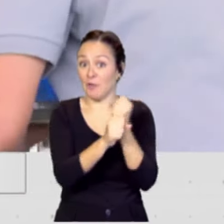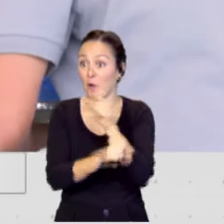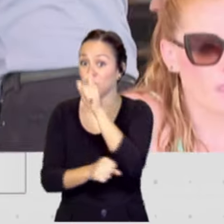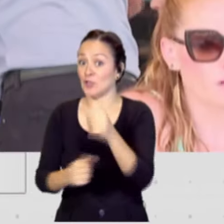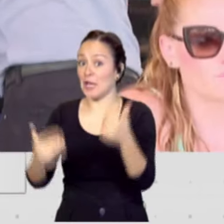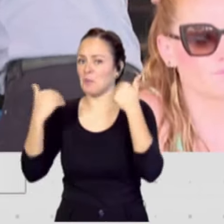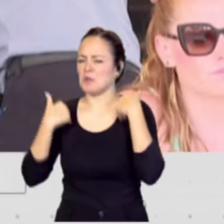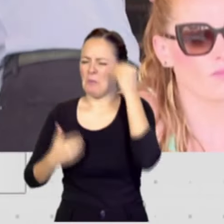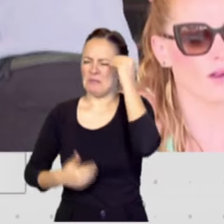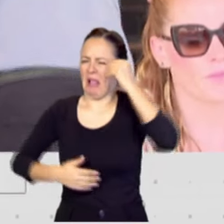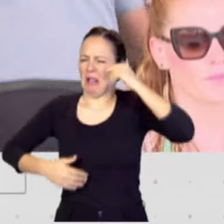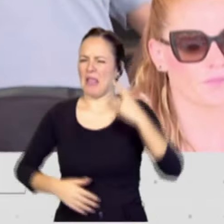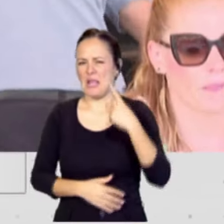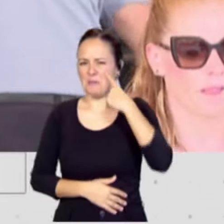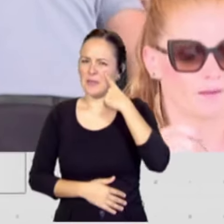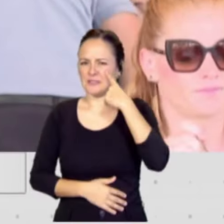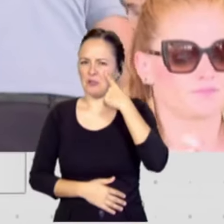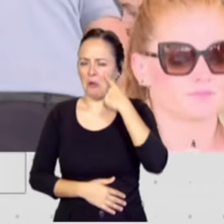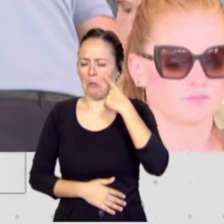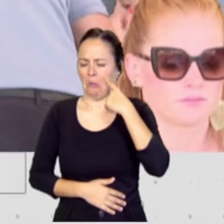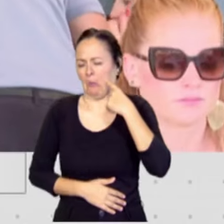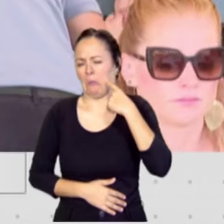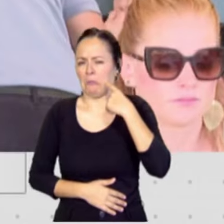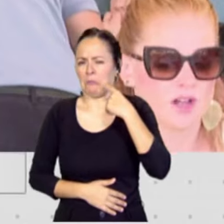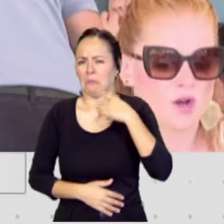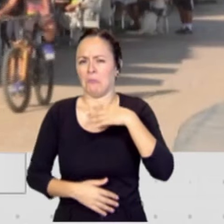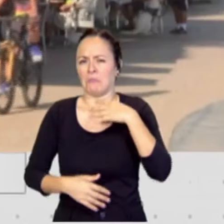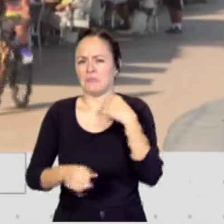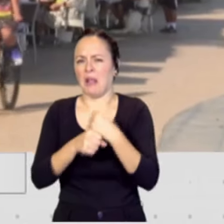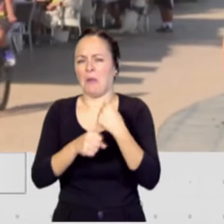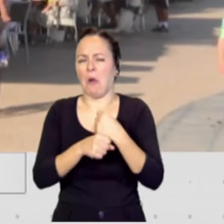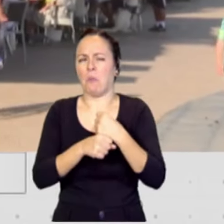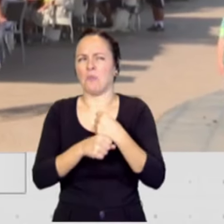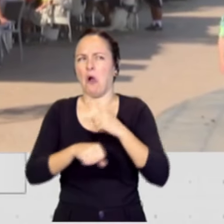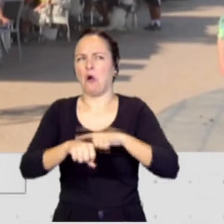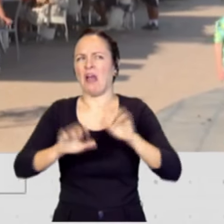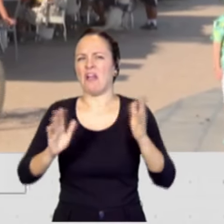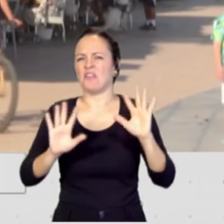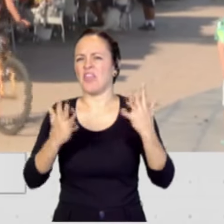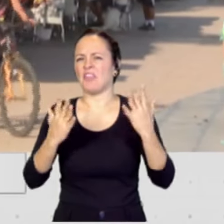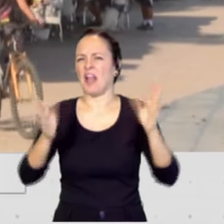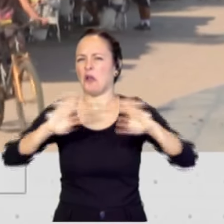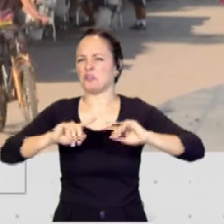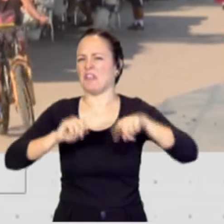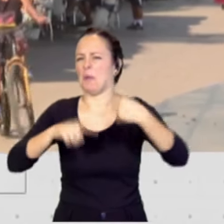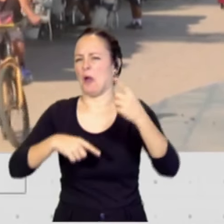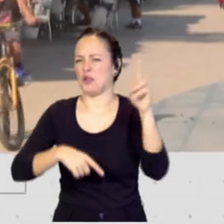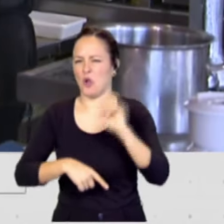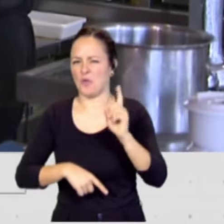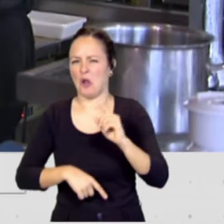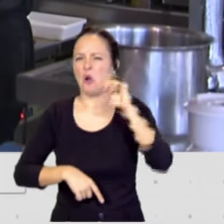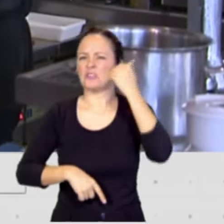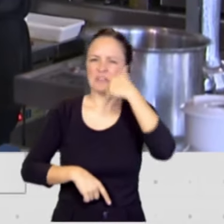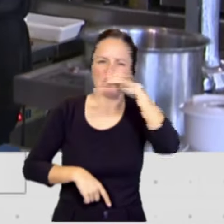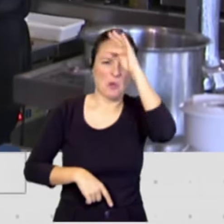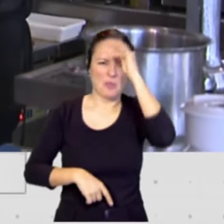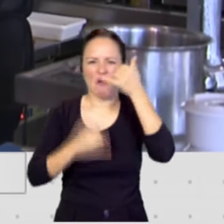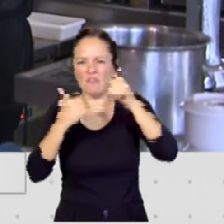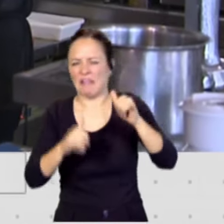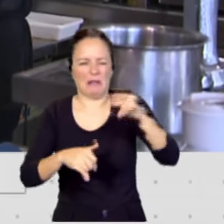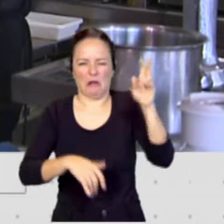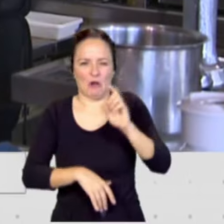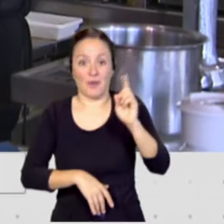creen que la inspección de trabajo social no pueden hacer una visita más allá de día la noche o en sábados y domingos o en festivos es en estas